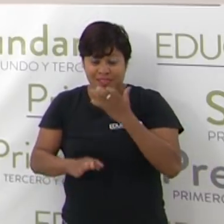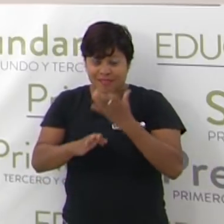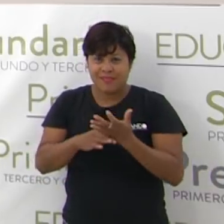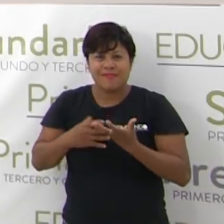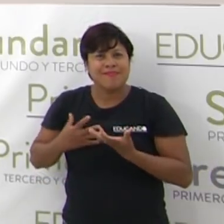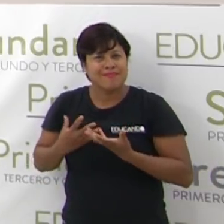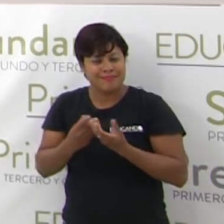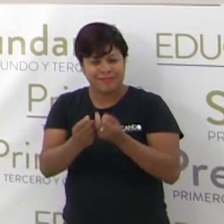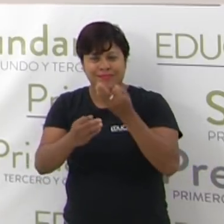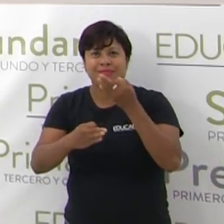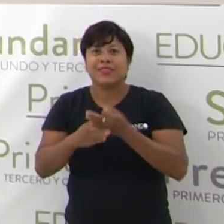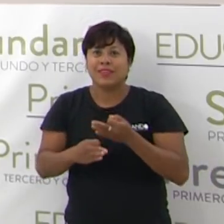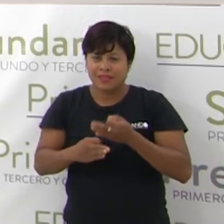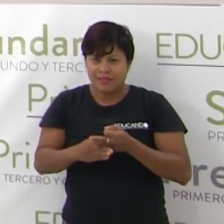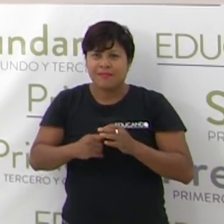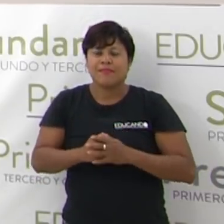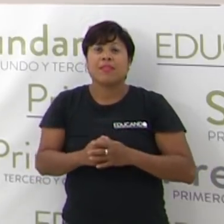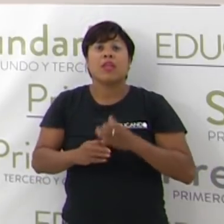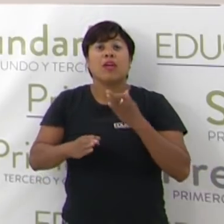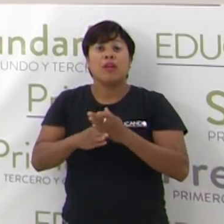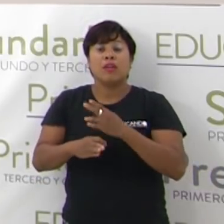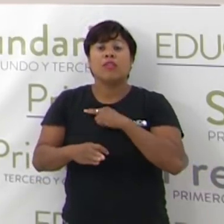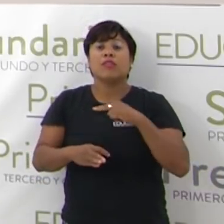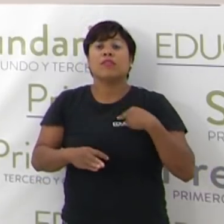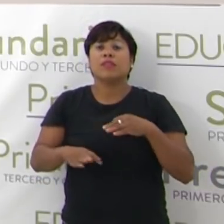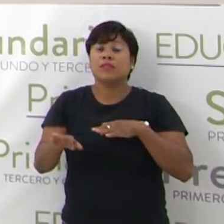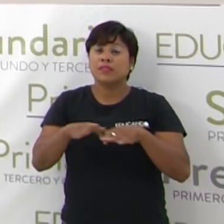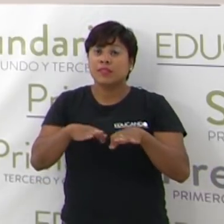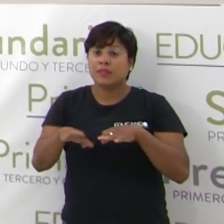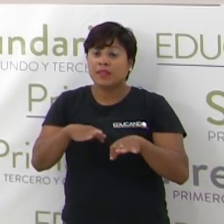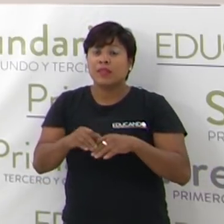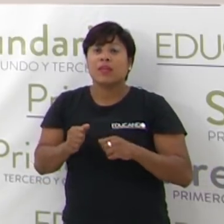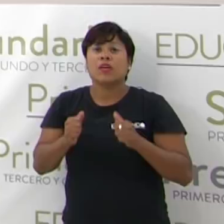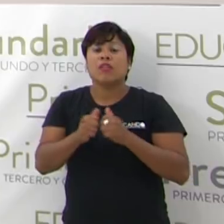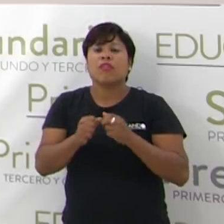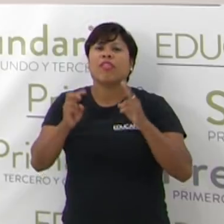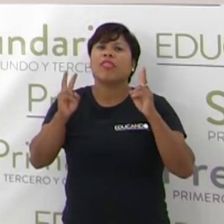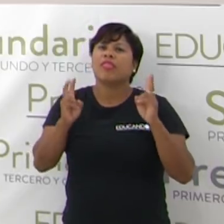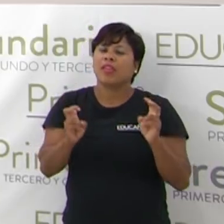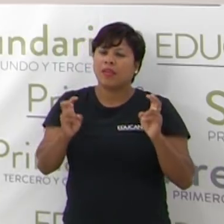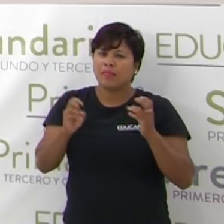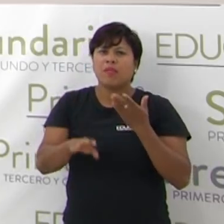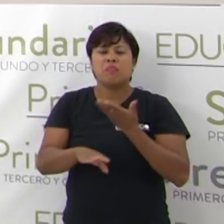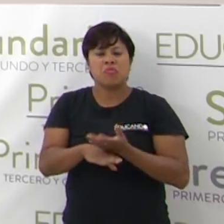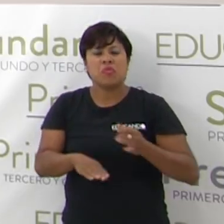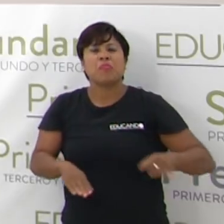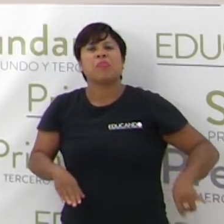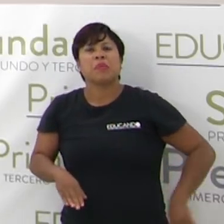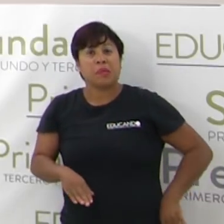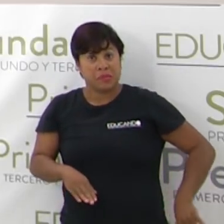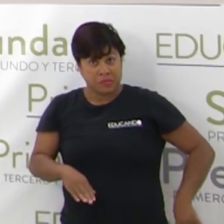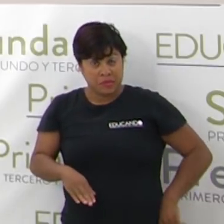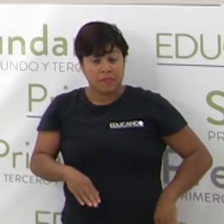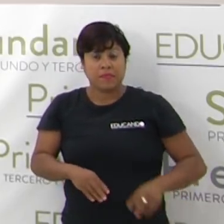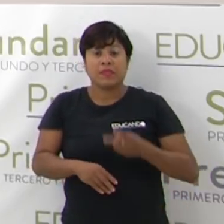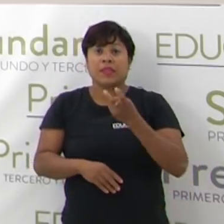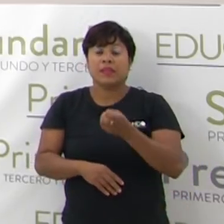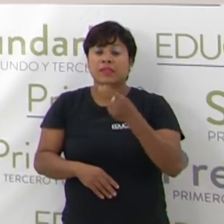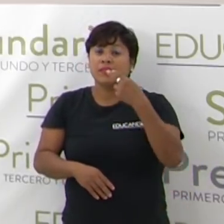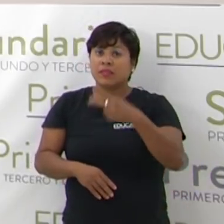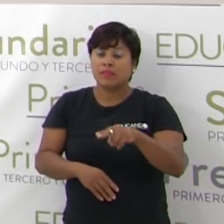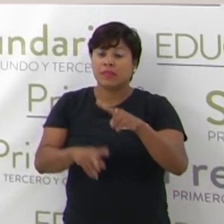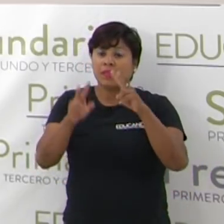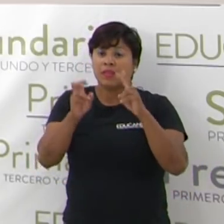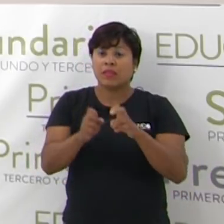estar con ustedes el día de hoy. Hoy vamos a trabajar con un tema muy interesante. El tema se llama